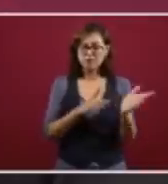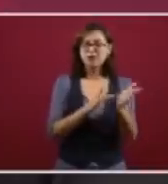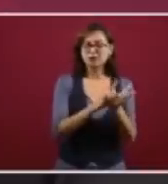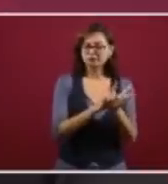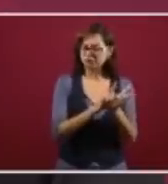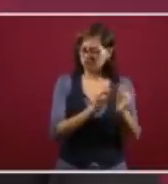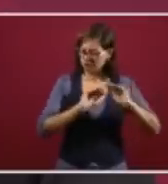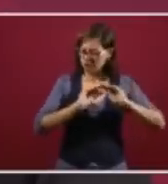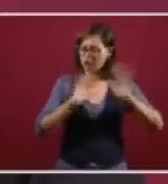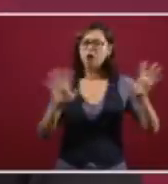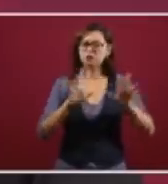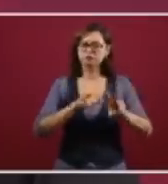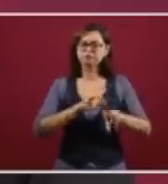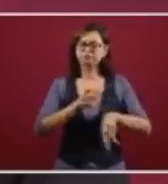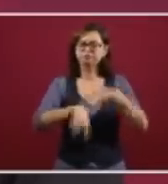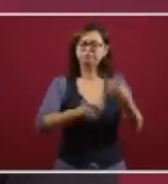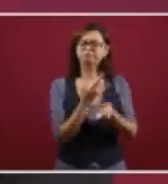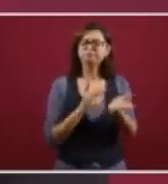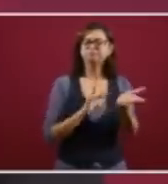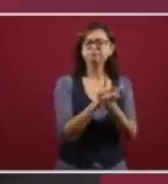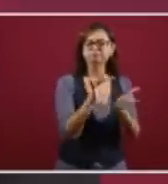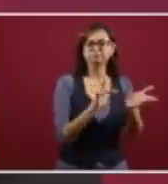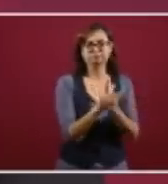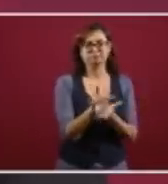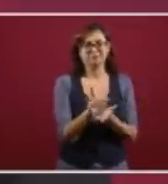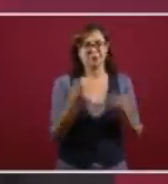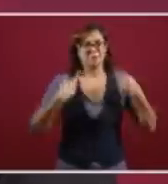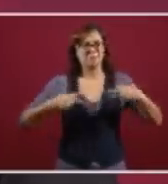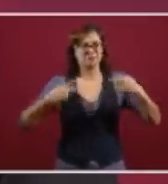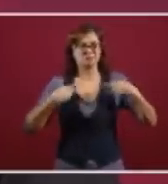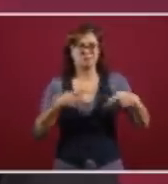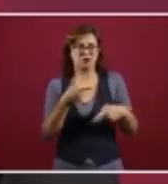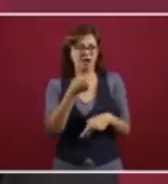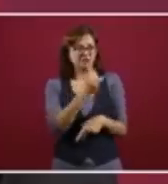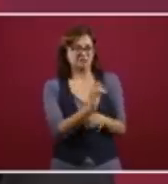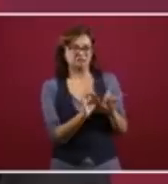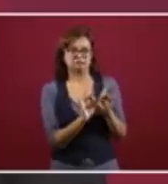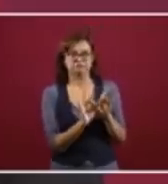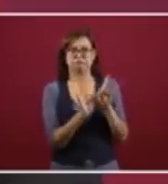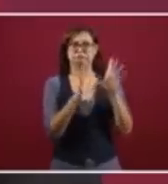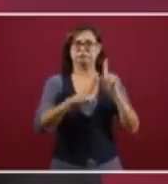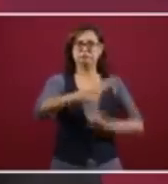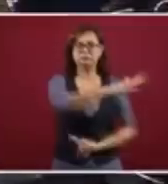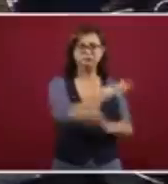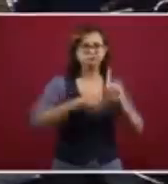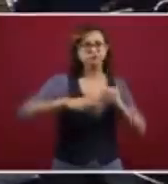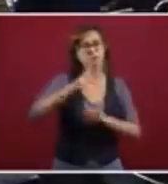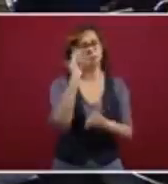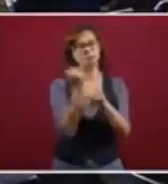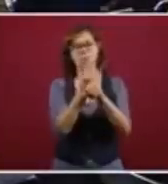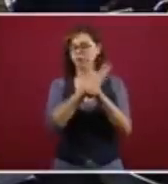el apoyo. Nadie puede estar en esa situación que tú describes.